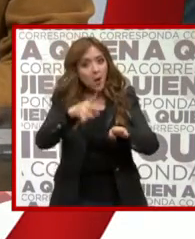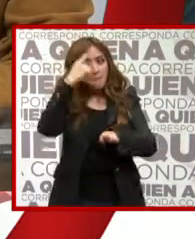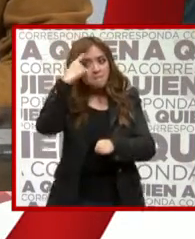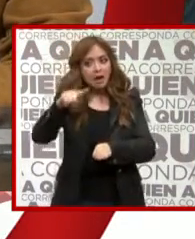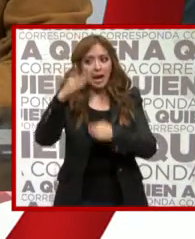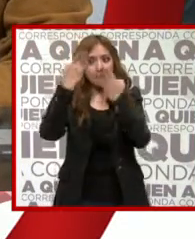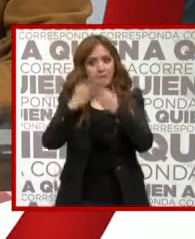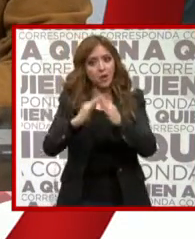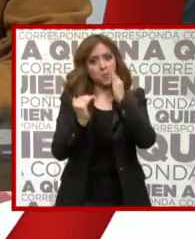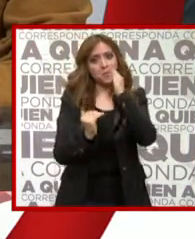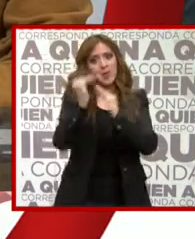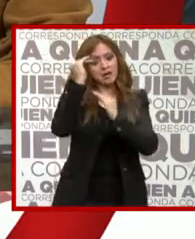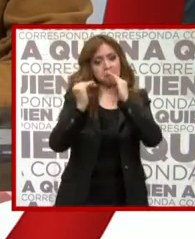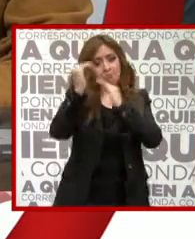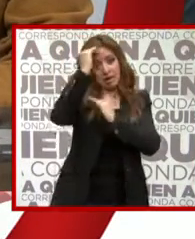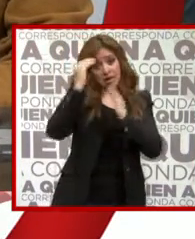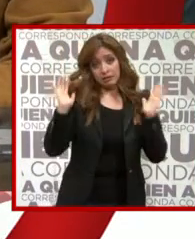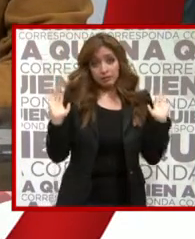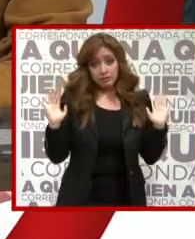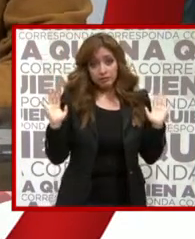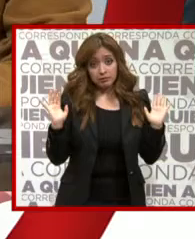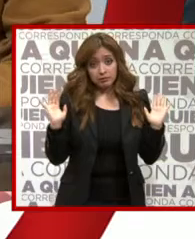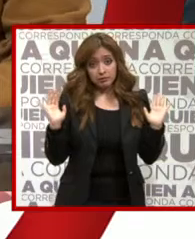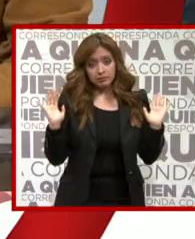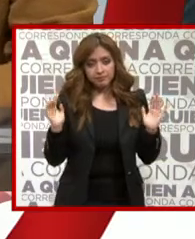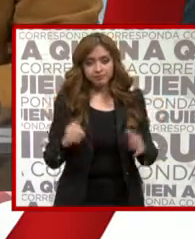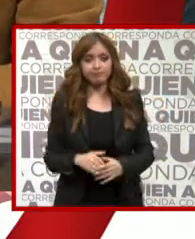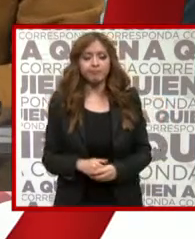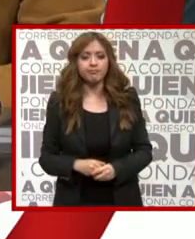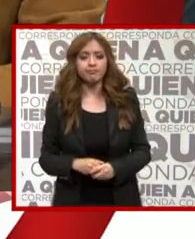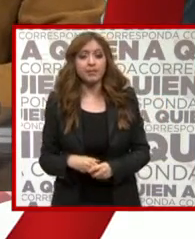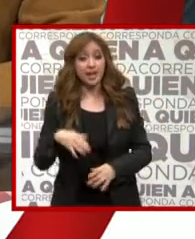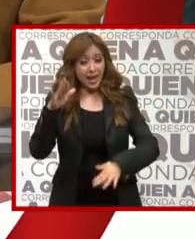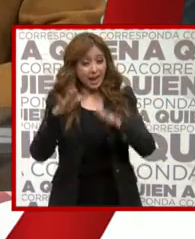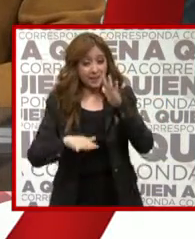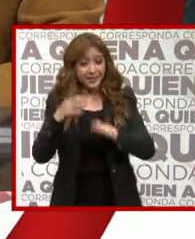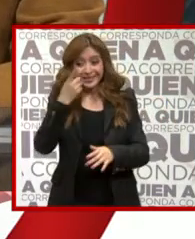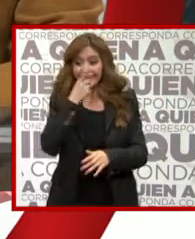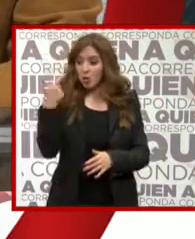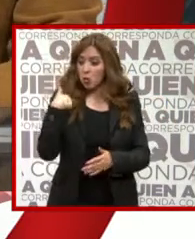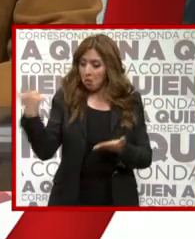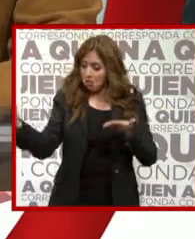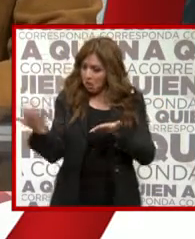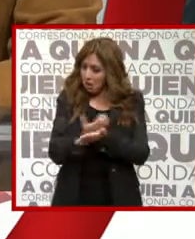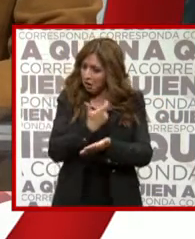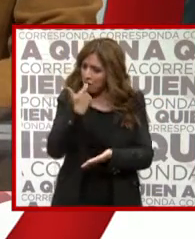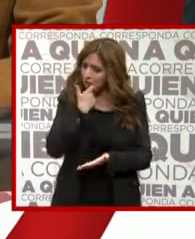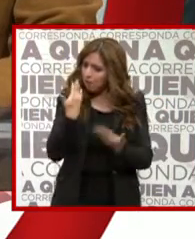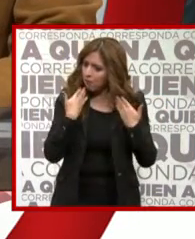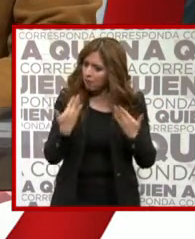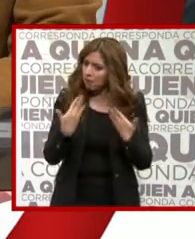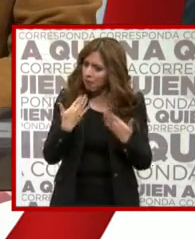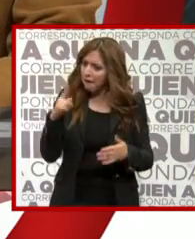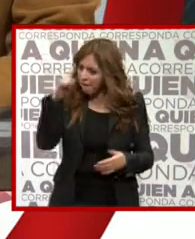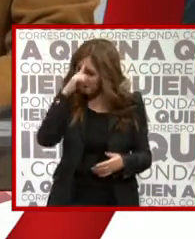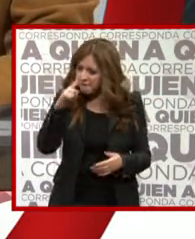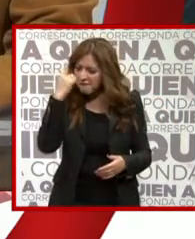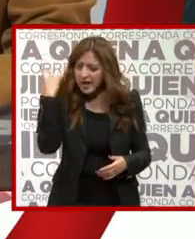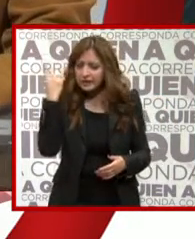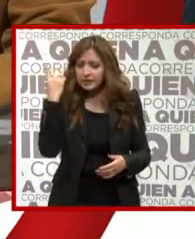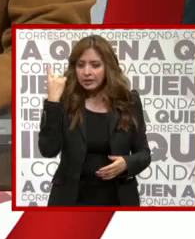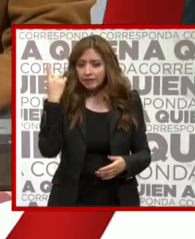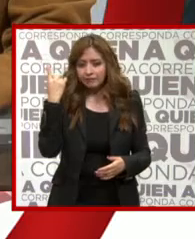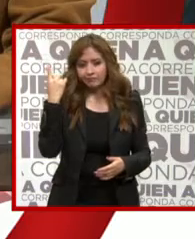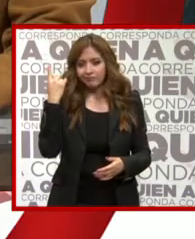gane más? De momento, quien te ofrezca ganar dinero rapidito y facilito, hay que